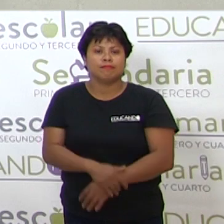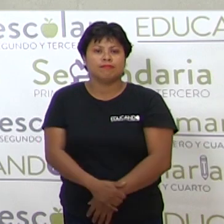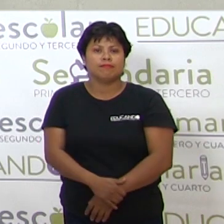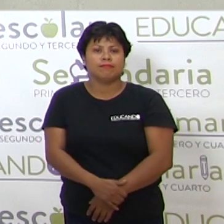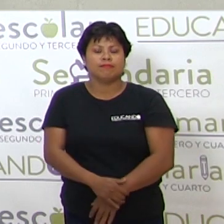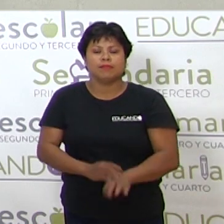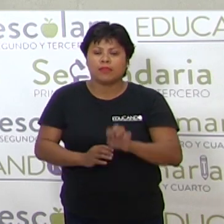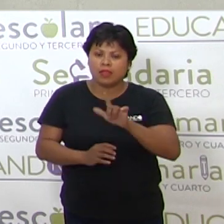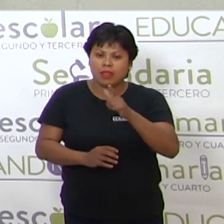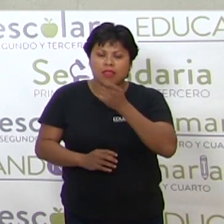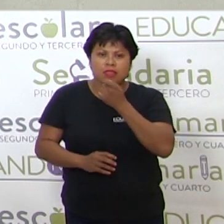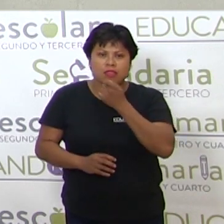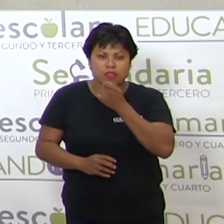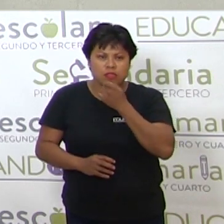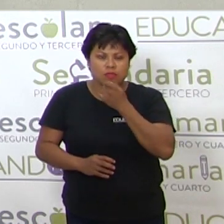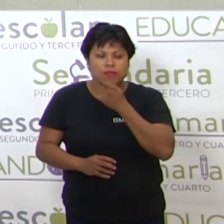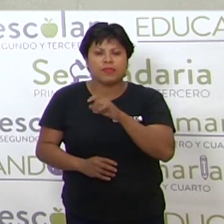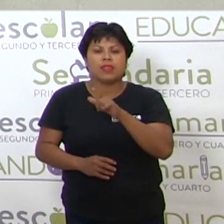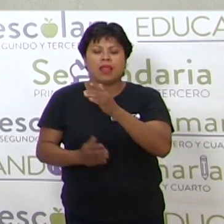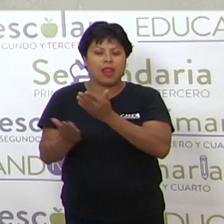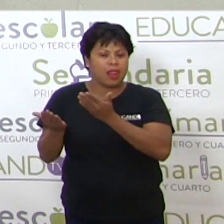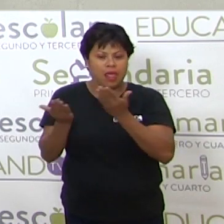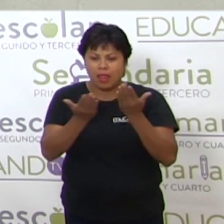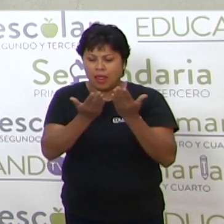el niño lee